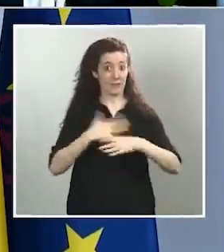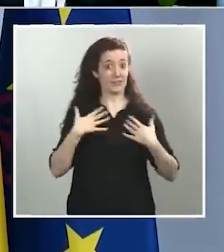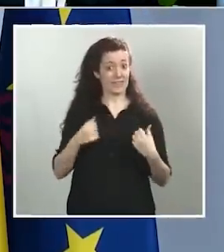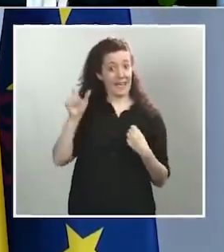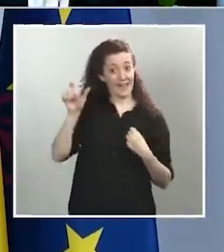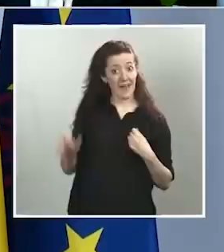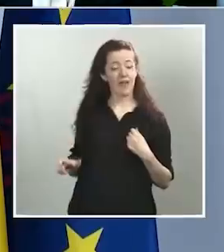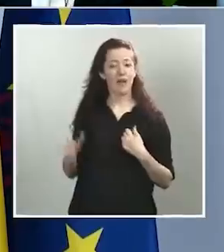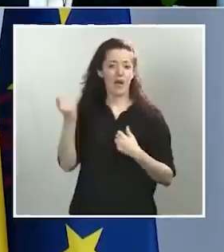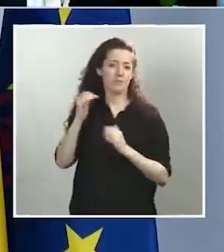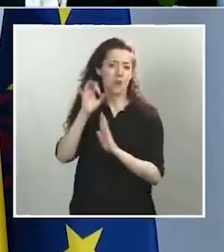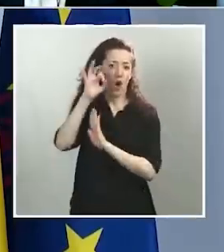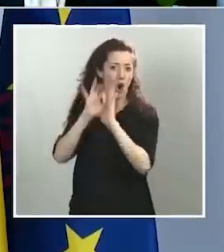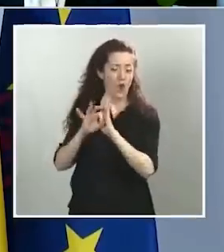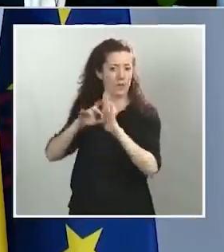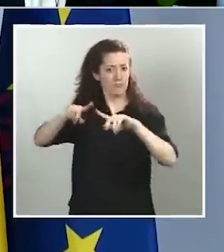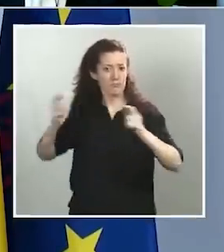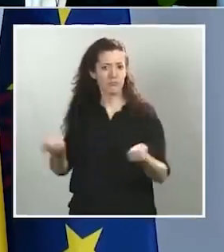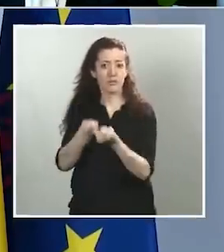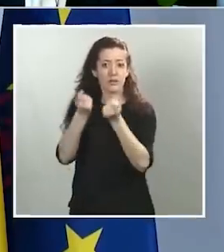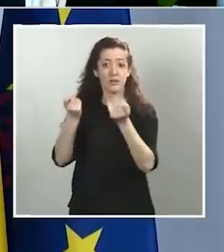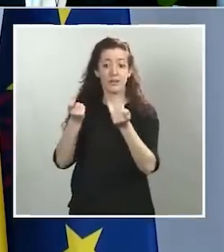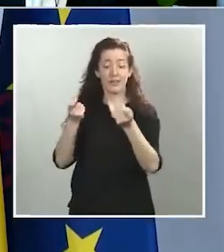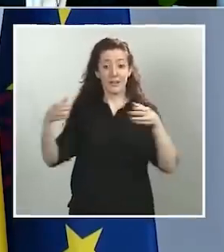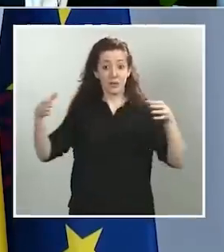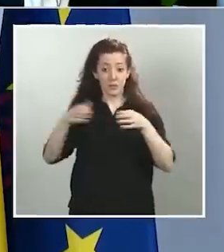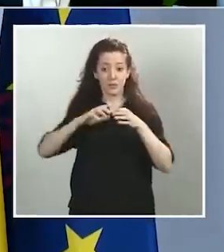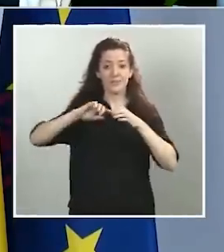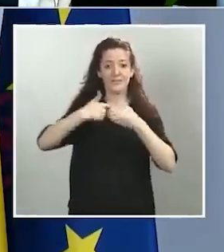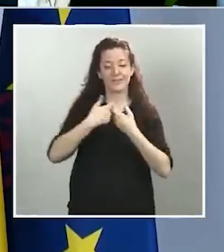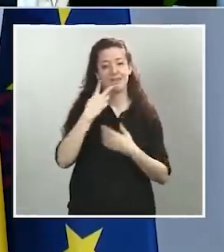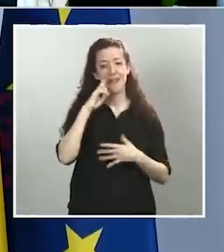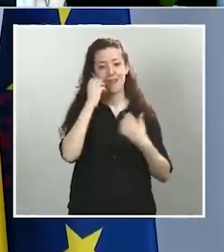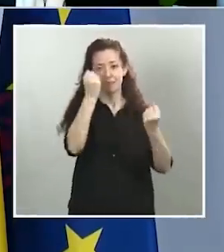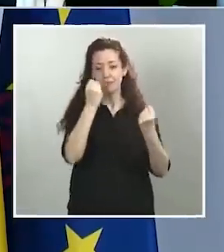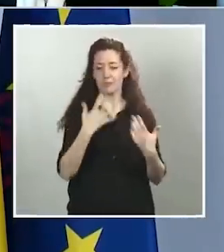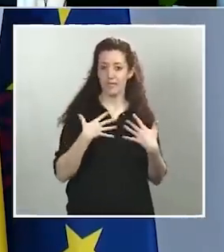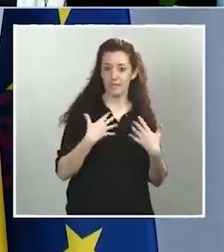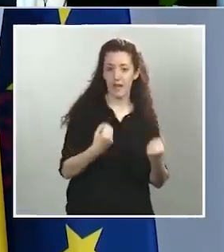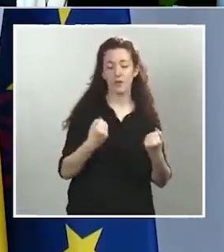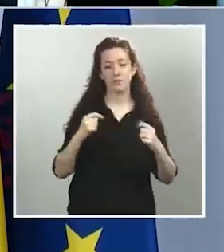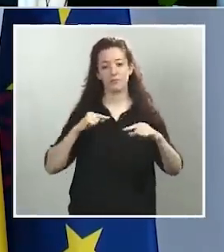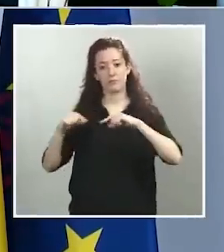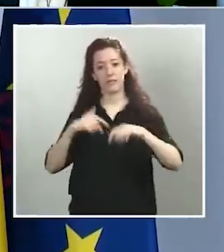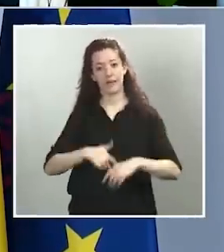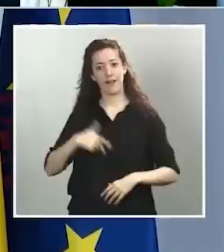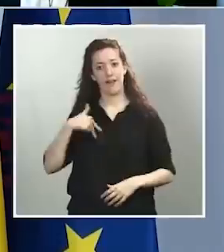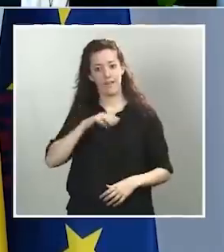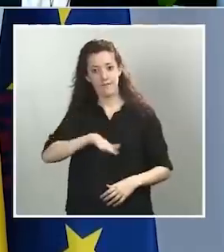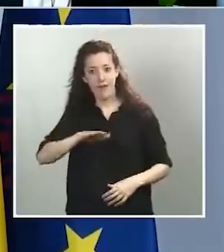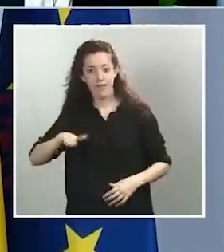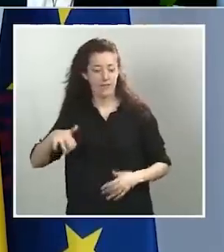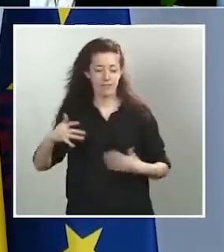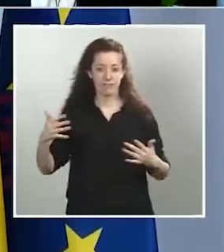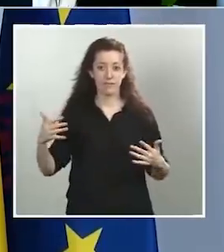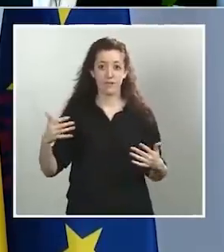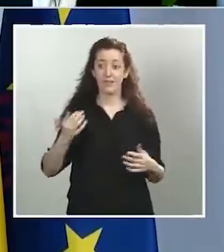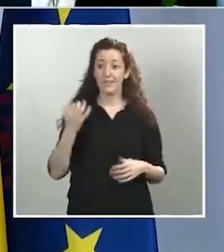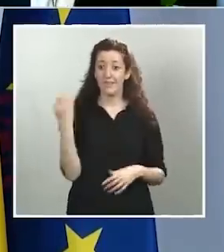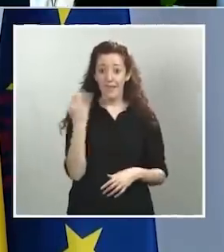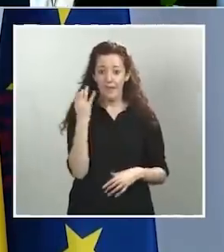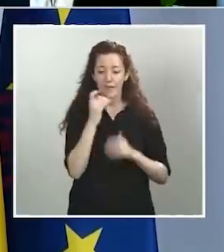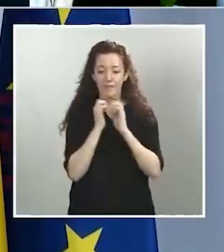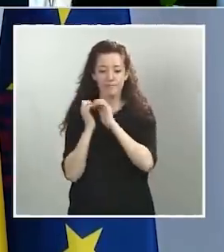depende este área competencial en la Generalitat Valenciana y se puso absolutamente de perfil. Es más, un